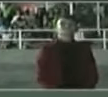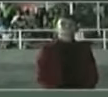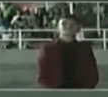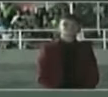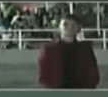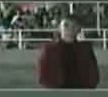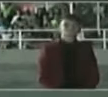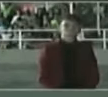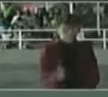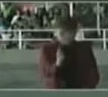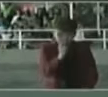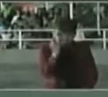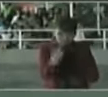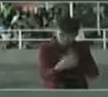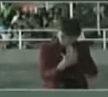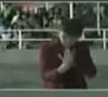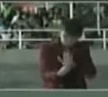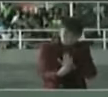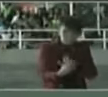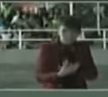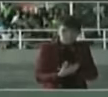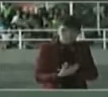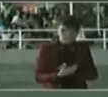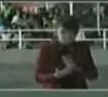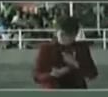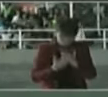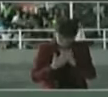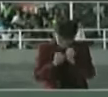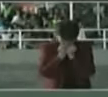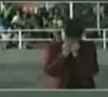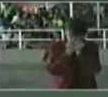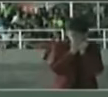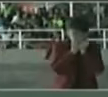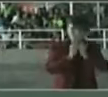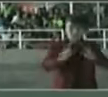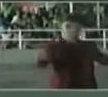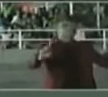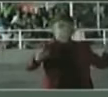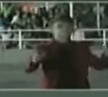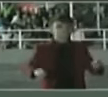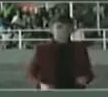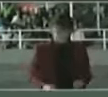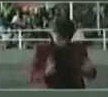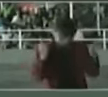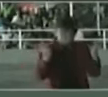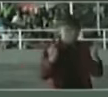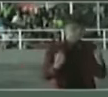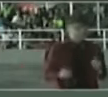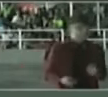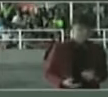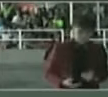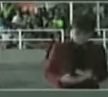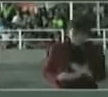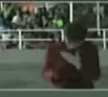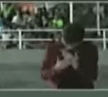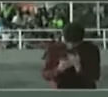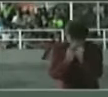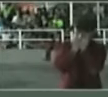Diga conmigo, hermano, no me pidan que me calle. Dígalo fuerte, no me pidan que me